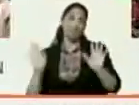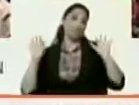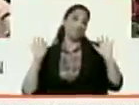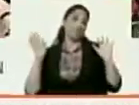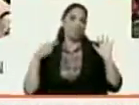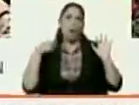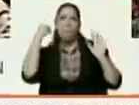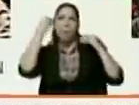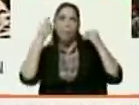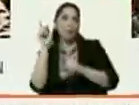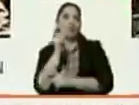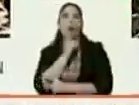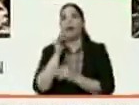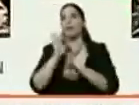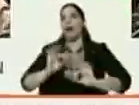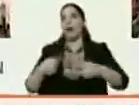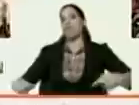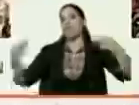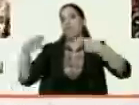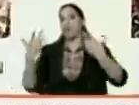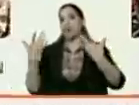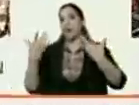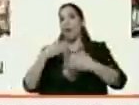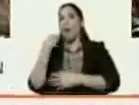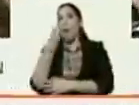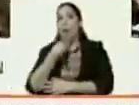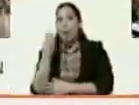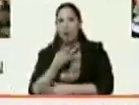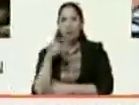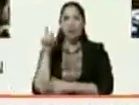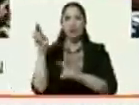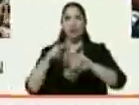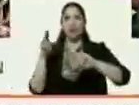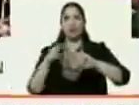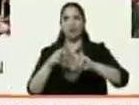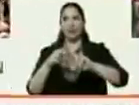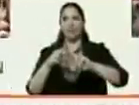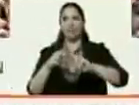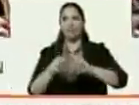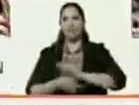Objetivamente, no hay nada que discutir. ¿Dónde está la juventud del Táchira?